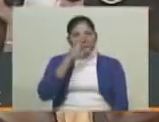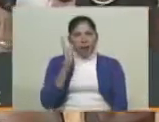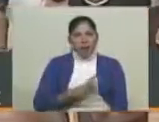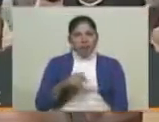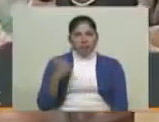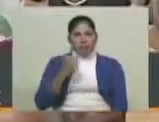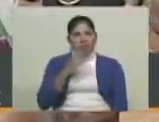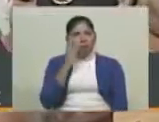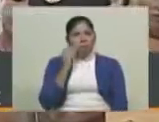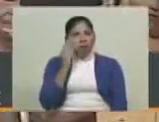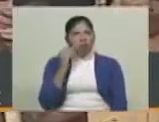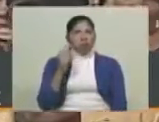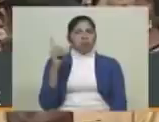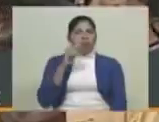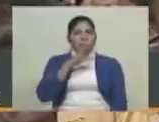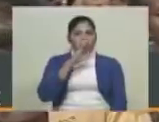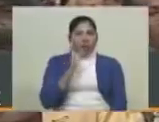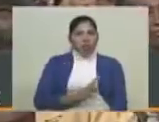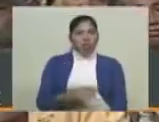Vean.